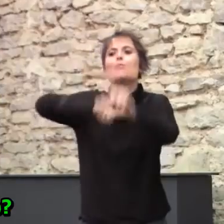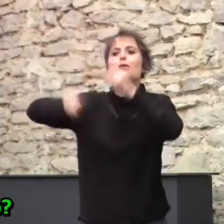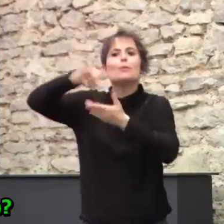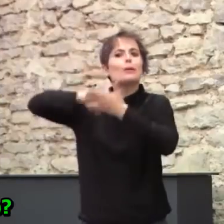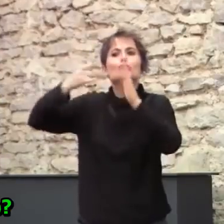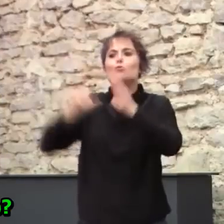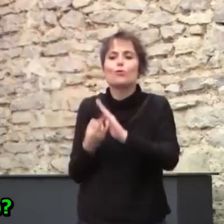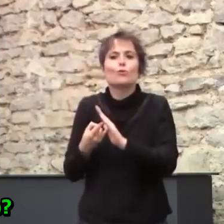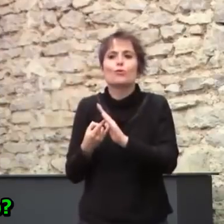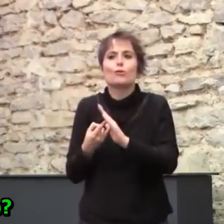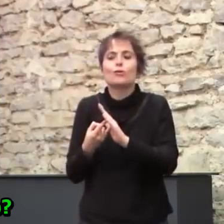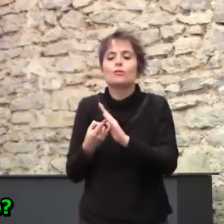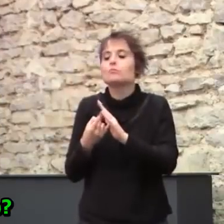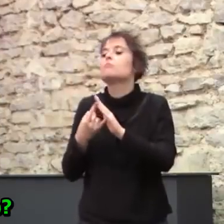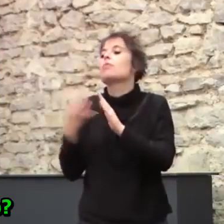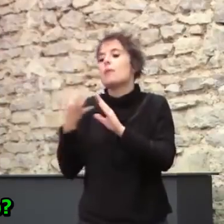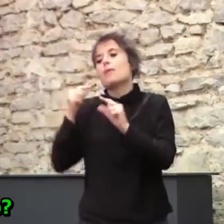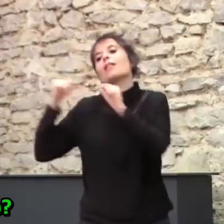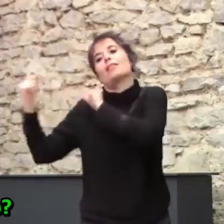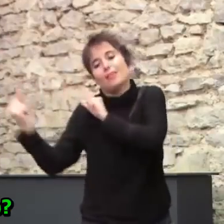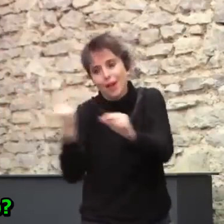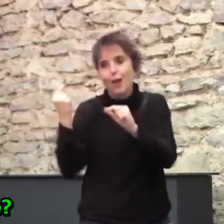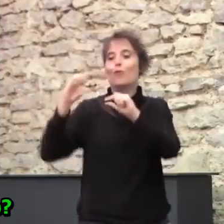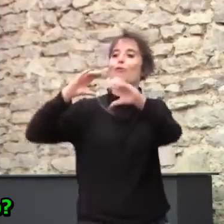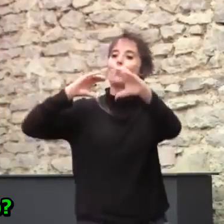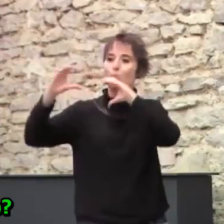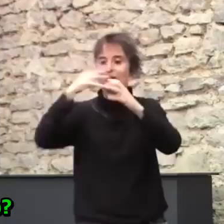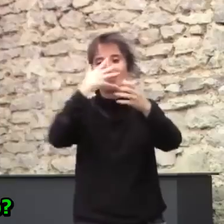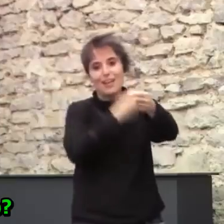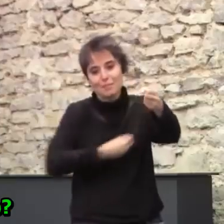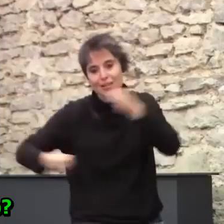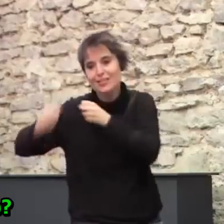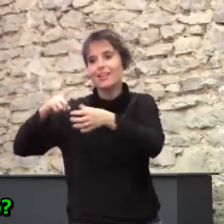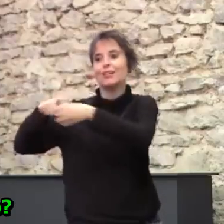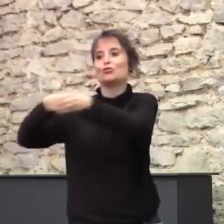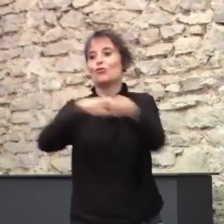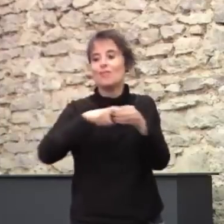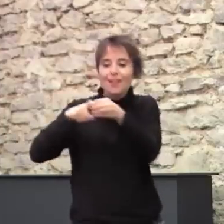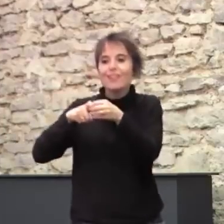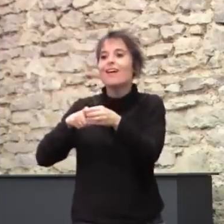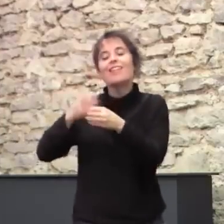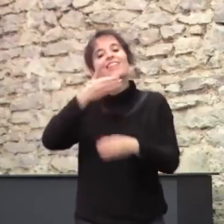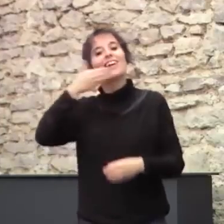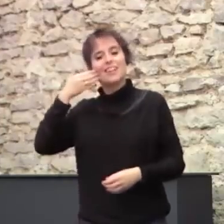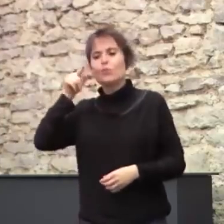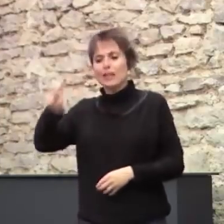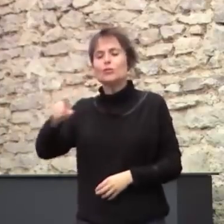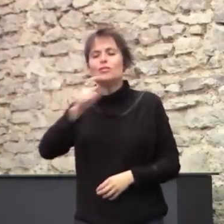problemas con el diálogo, la comunicación, la empatía, la solidaridad, el cariño? Es bien complicado,